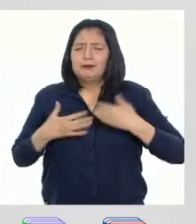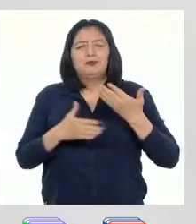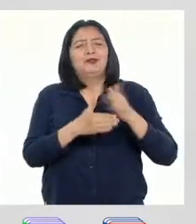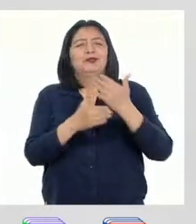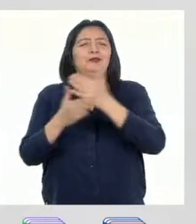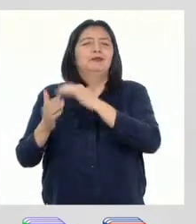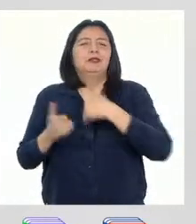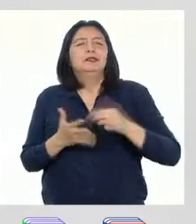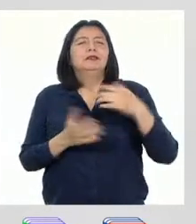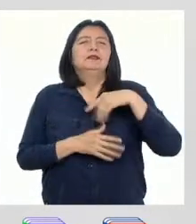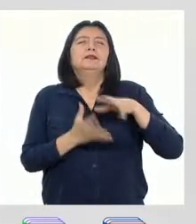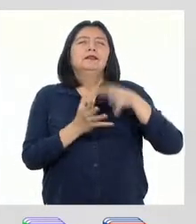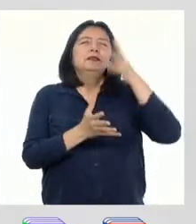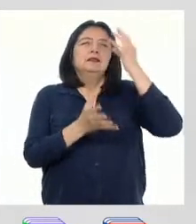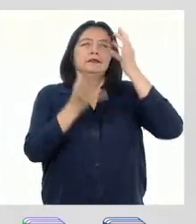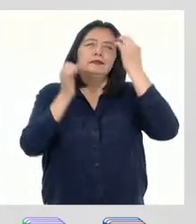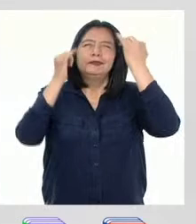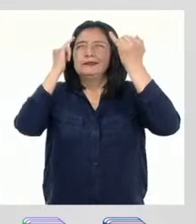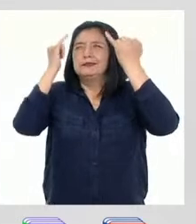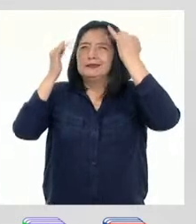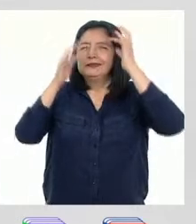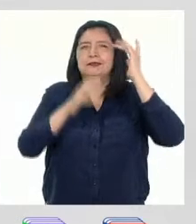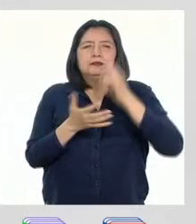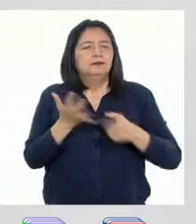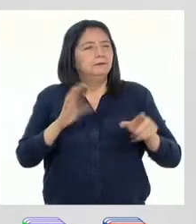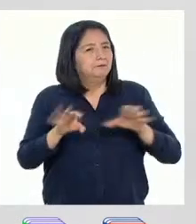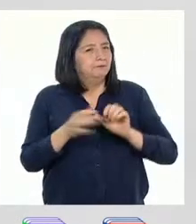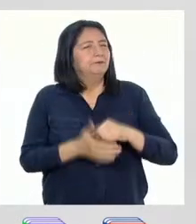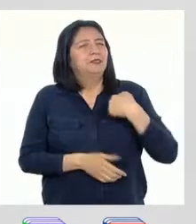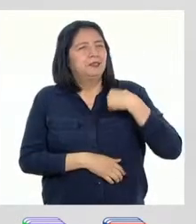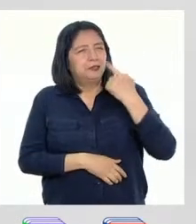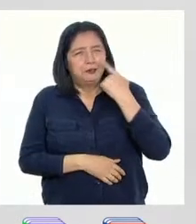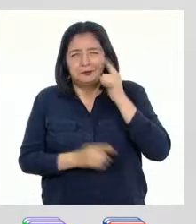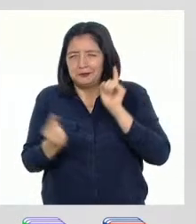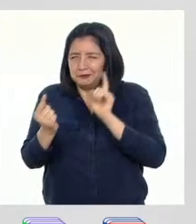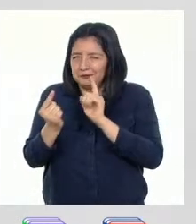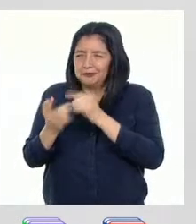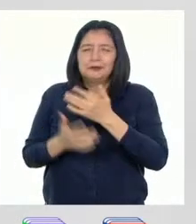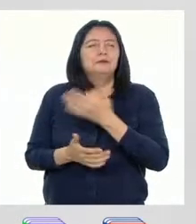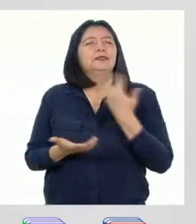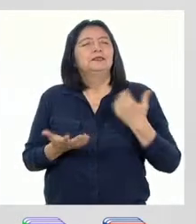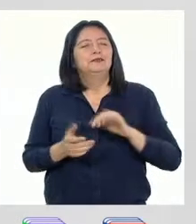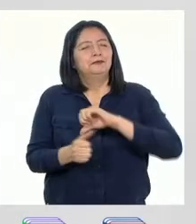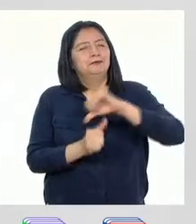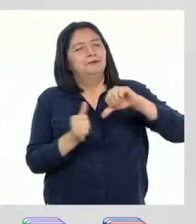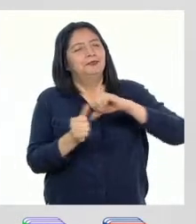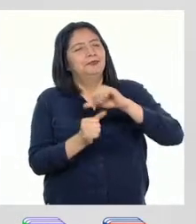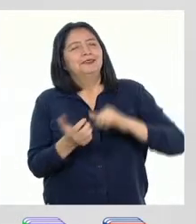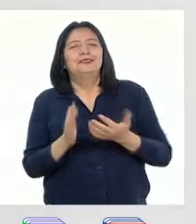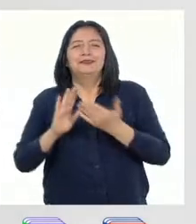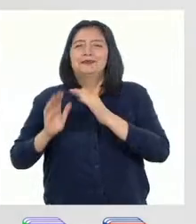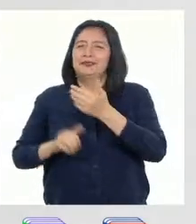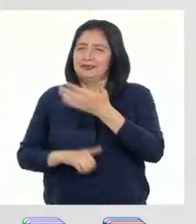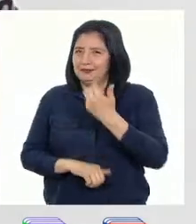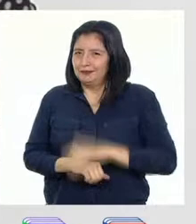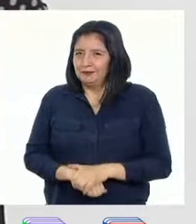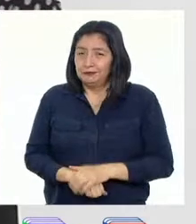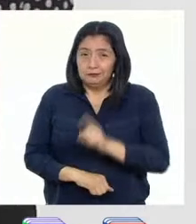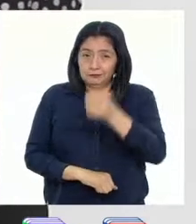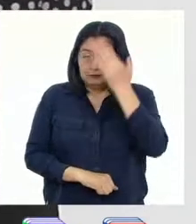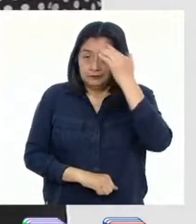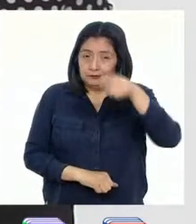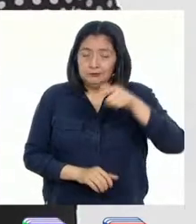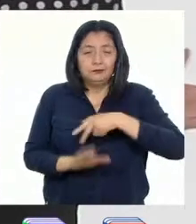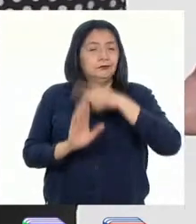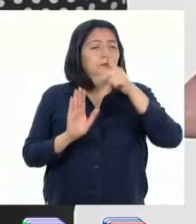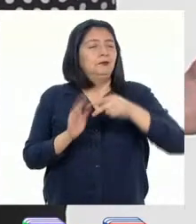compartir conocimientos, ideas, reflexiones y acciones para conocernos más y mejorar nuestra convivencia en comunidad. Como saben, este